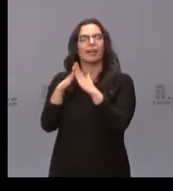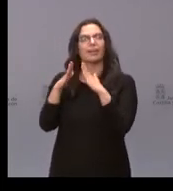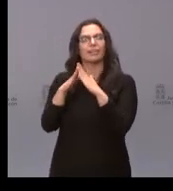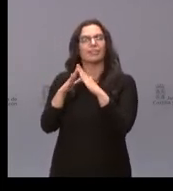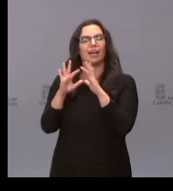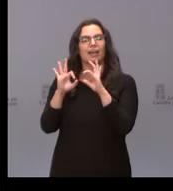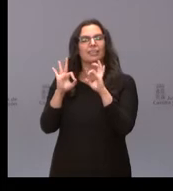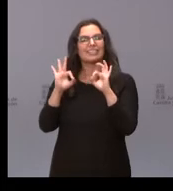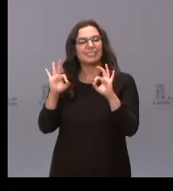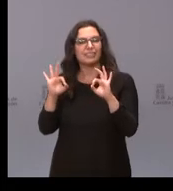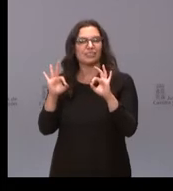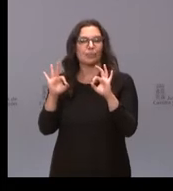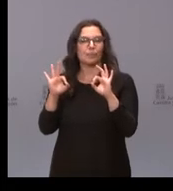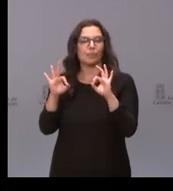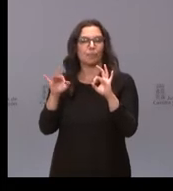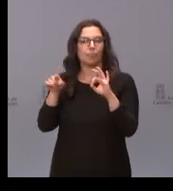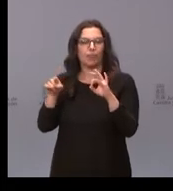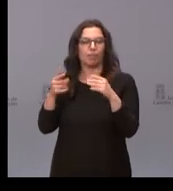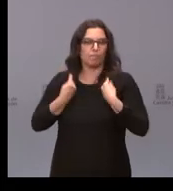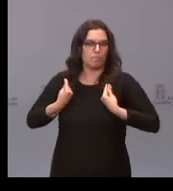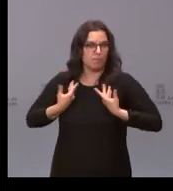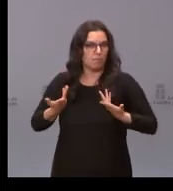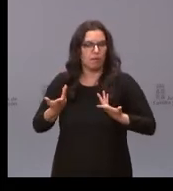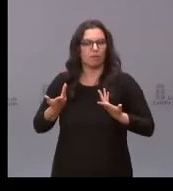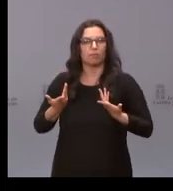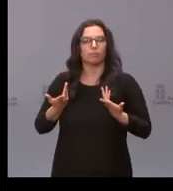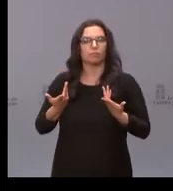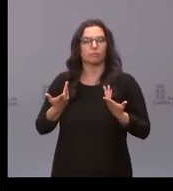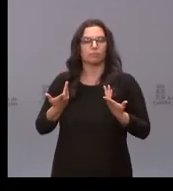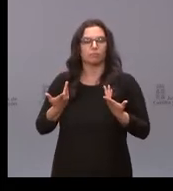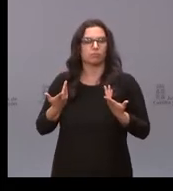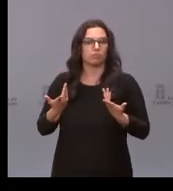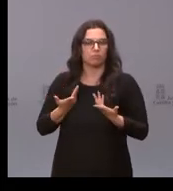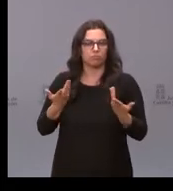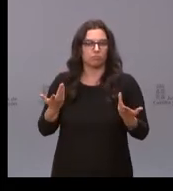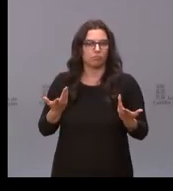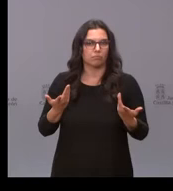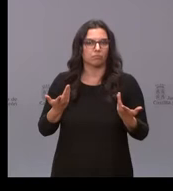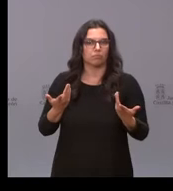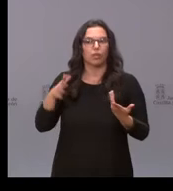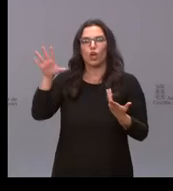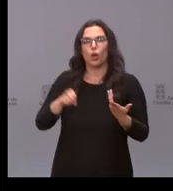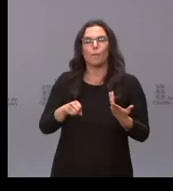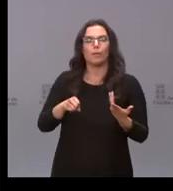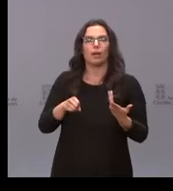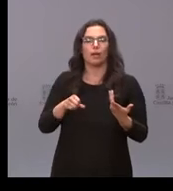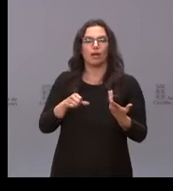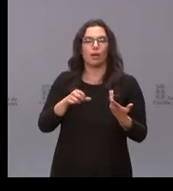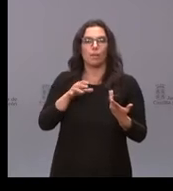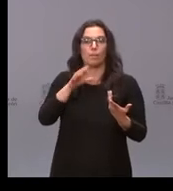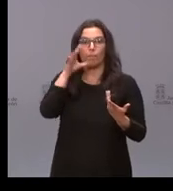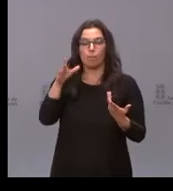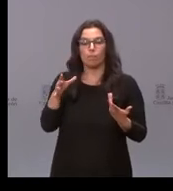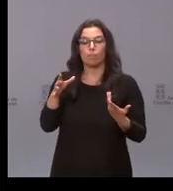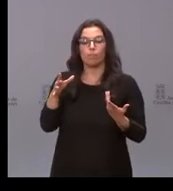en la que va a residir y que la compra como consecuencia de que aunque ya